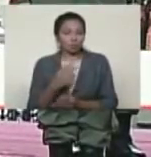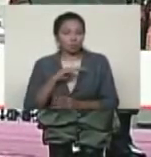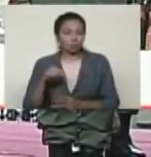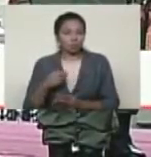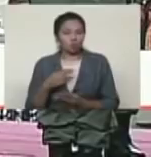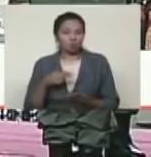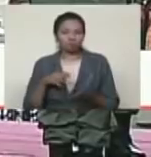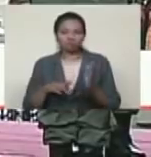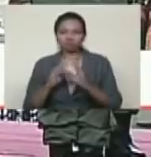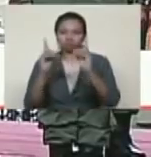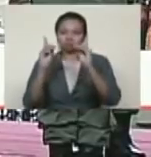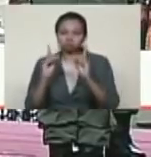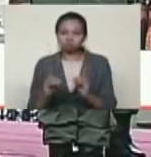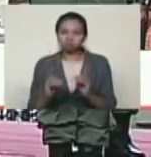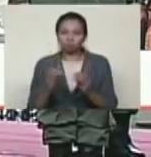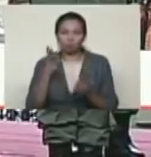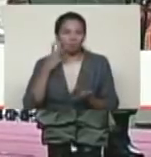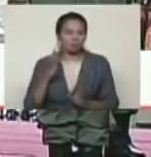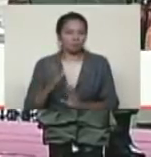donde se decide